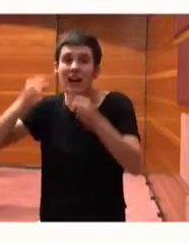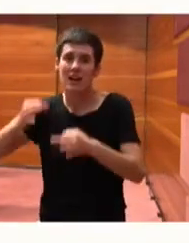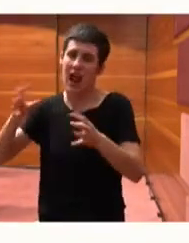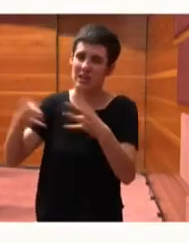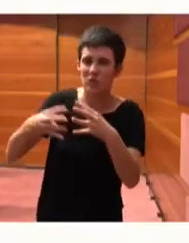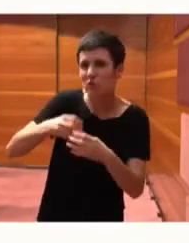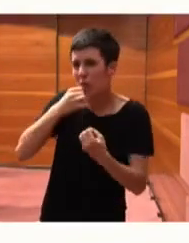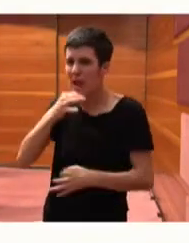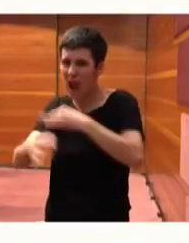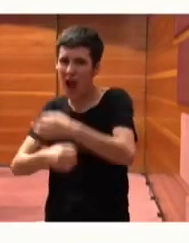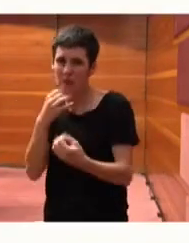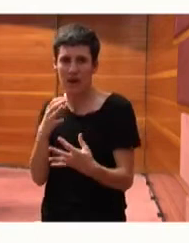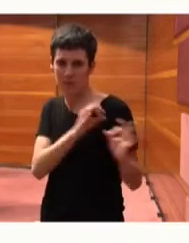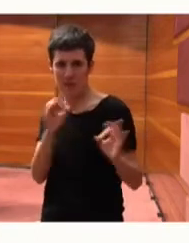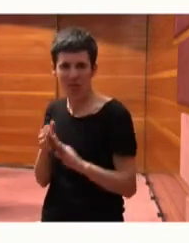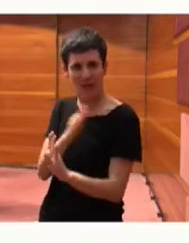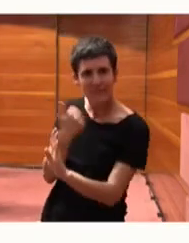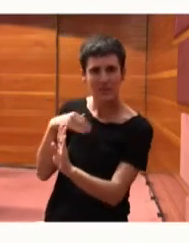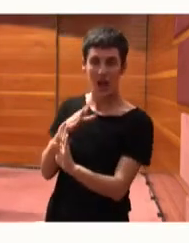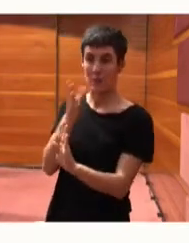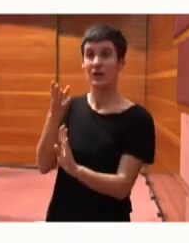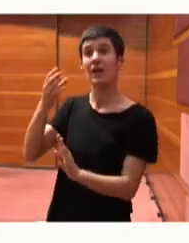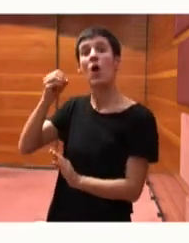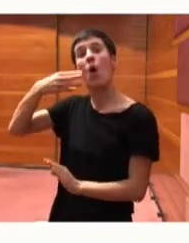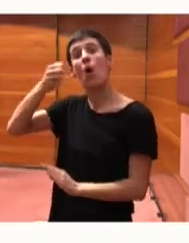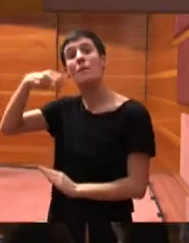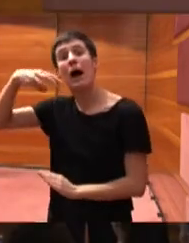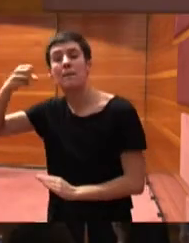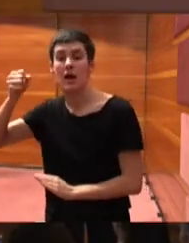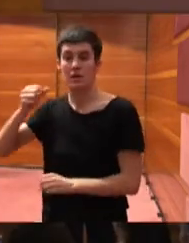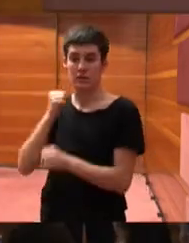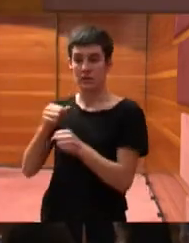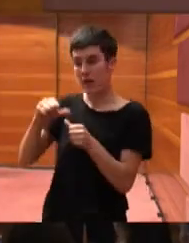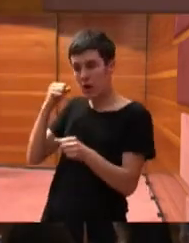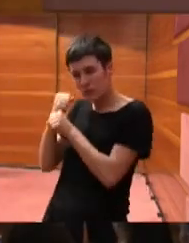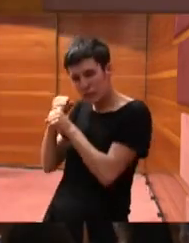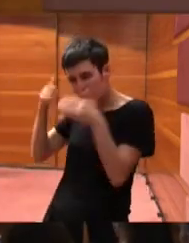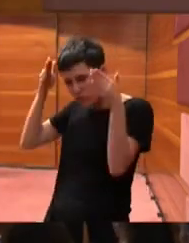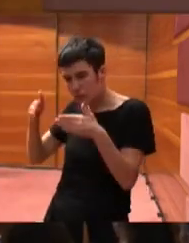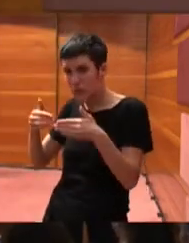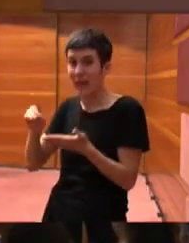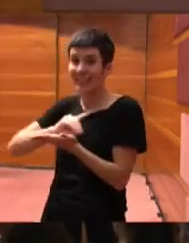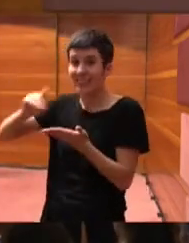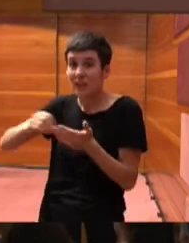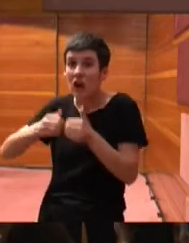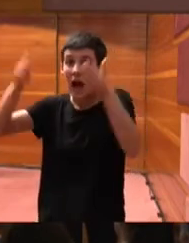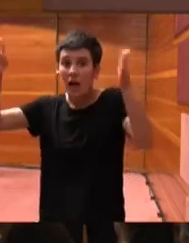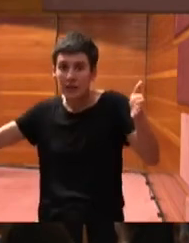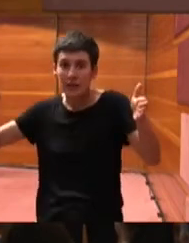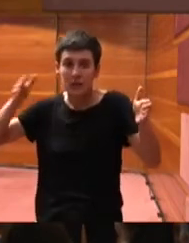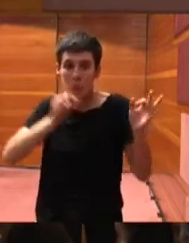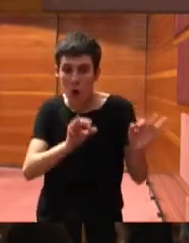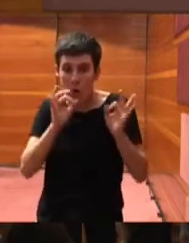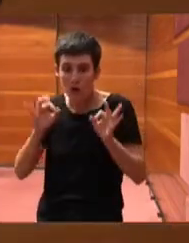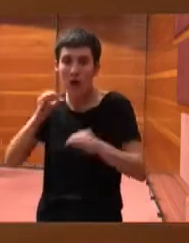estructurado y han dejado los deberes muy bien hechos. ¿Por qué? Porque Obama se dedicó mucho tiempo a abrir los datos, a ponerlo todo